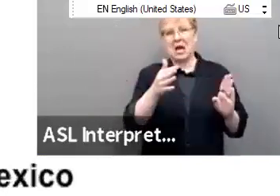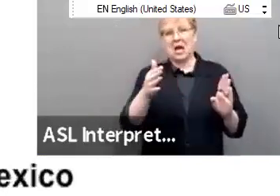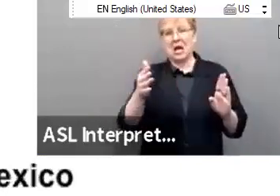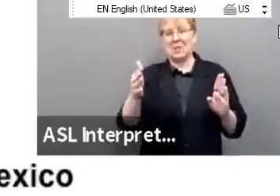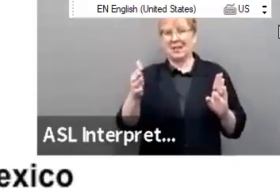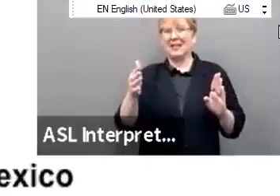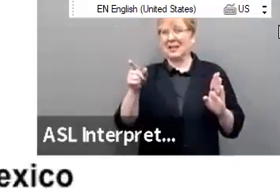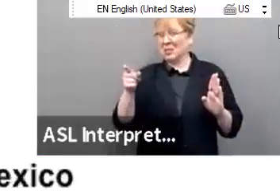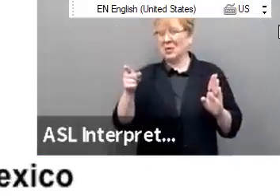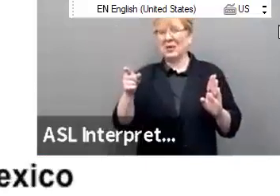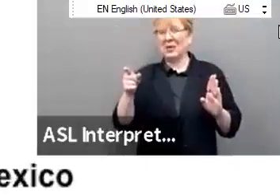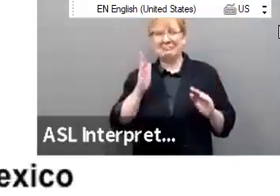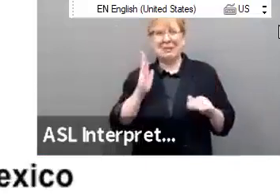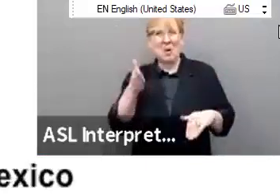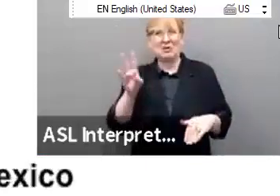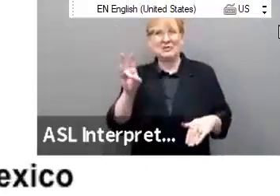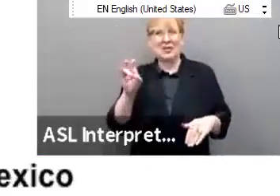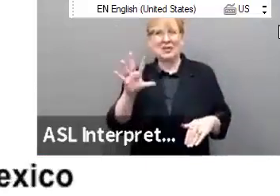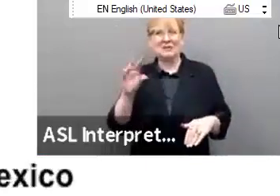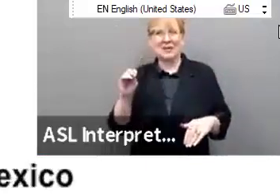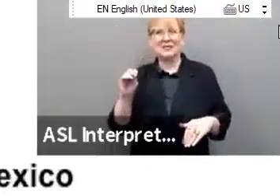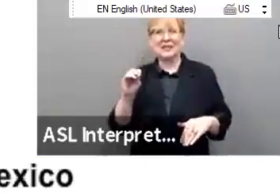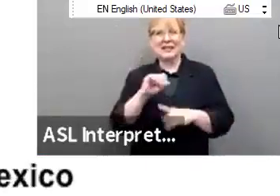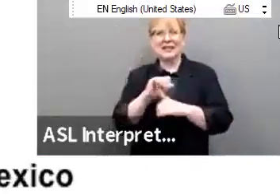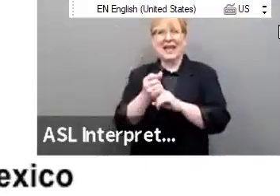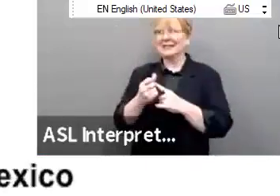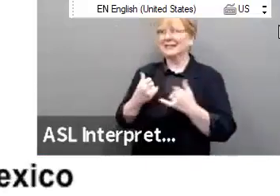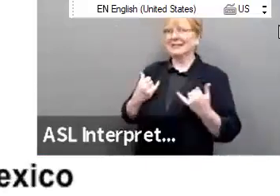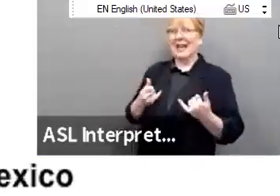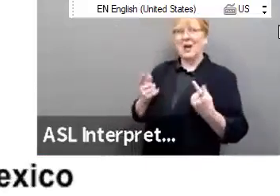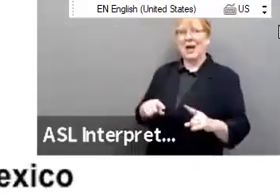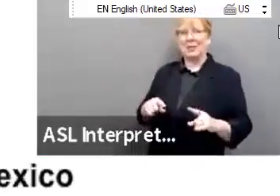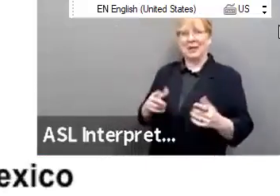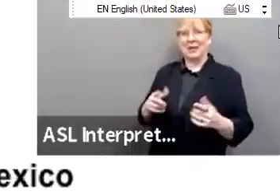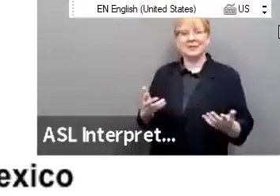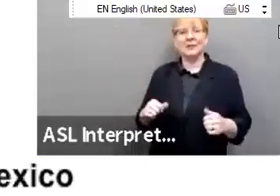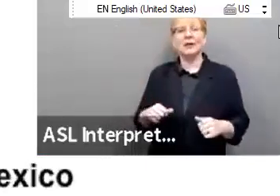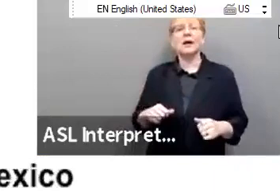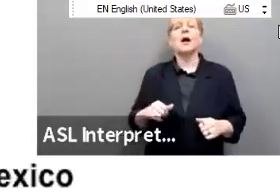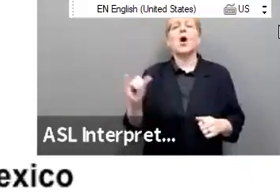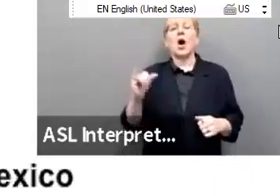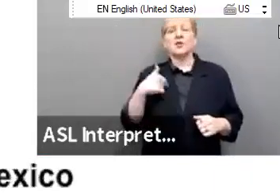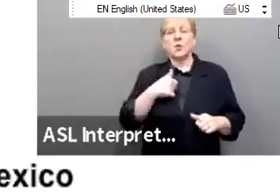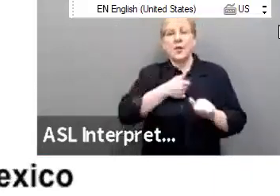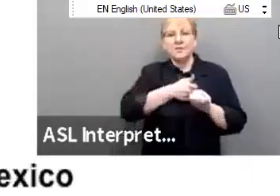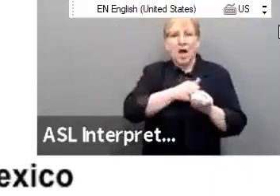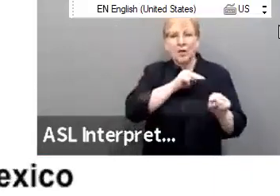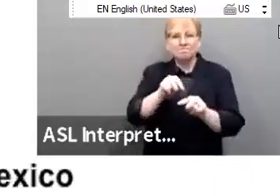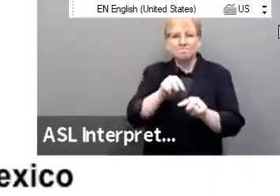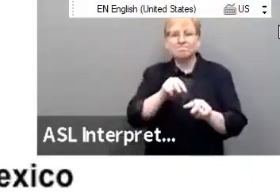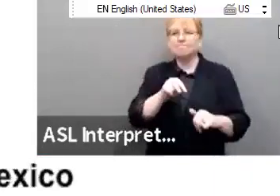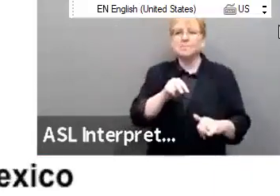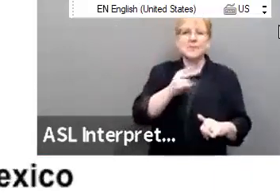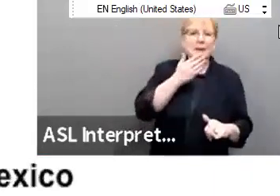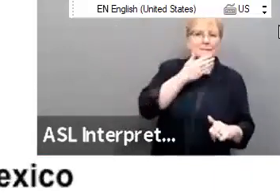parte. Quiero hablar de los modelos epidemiológicos. Proyectamos de 900 a 1500 casos